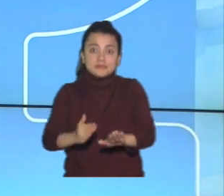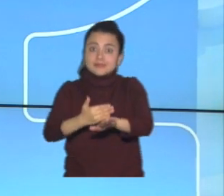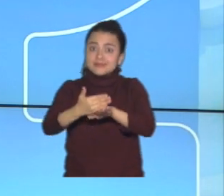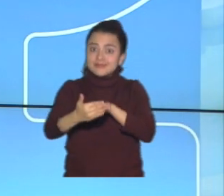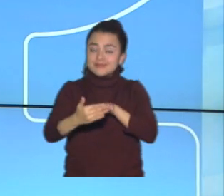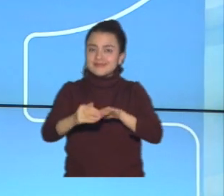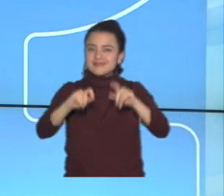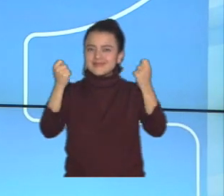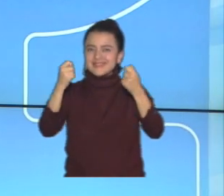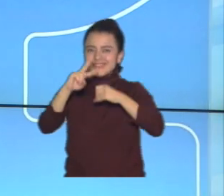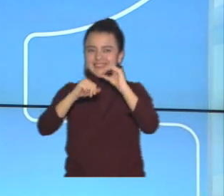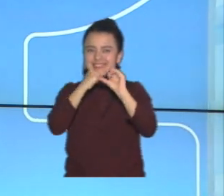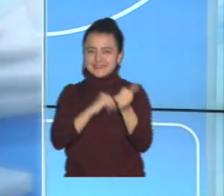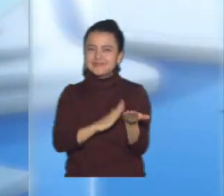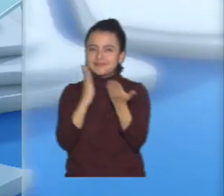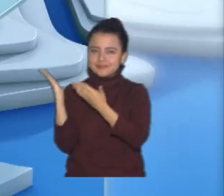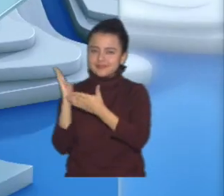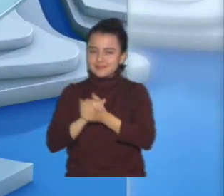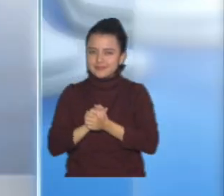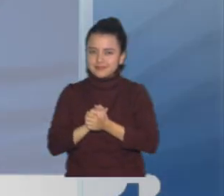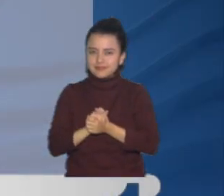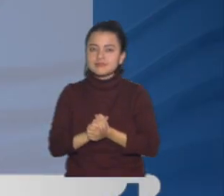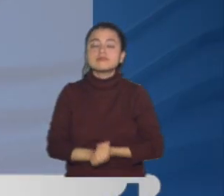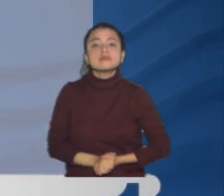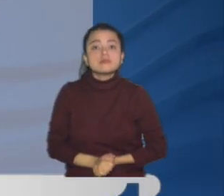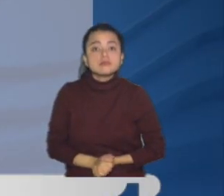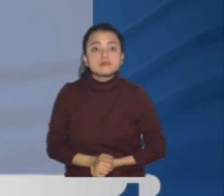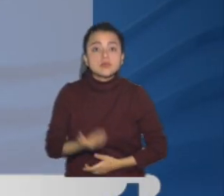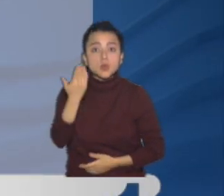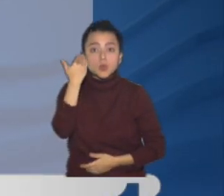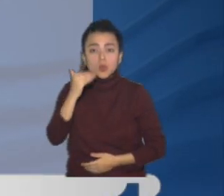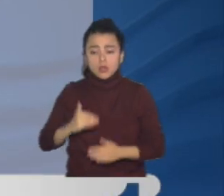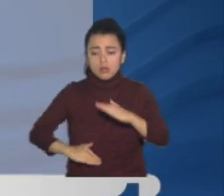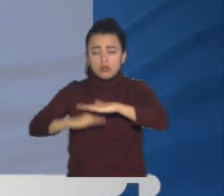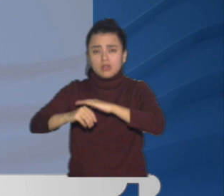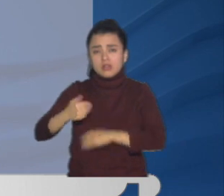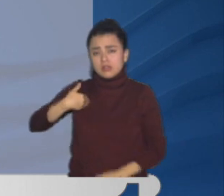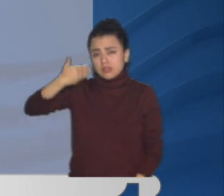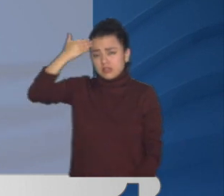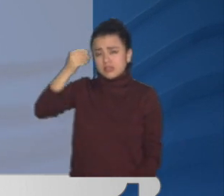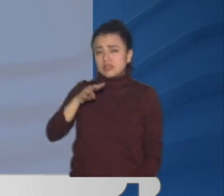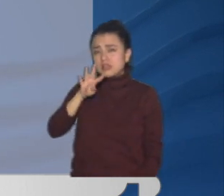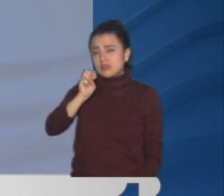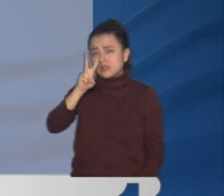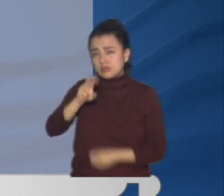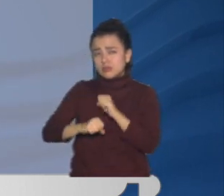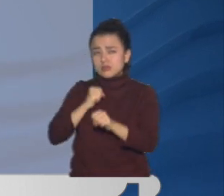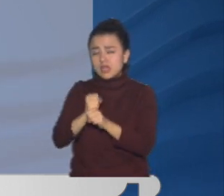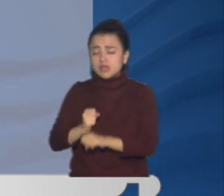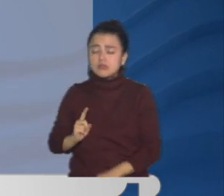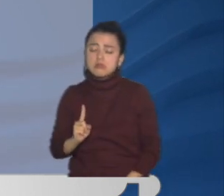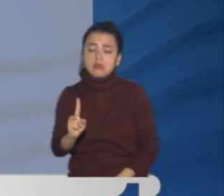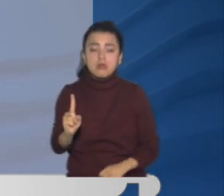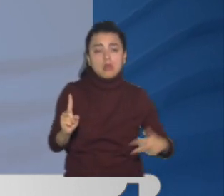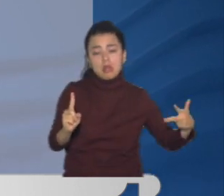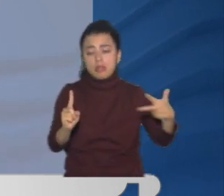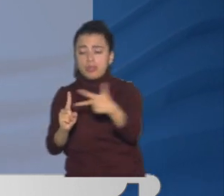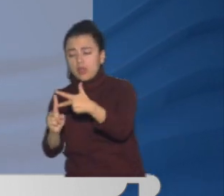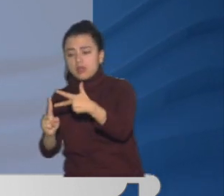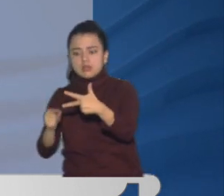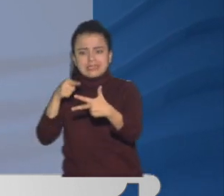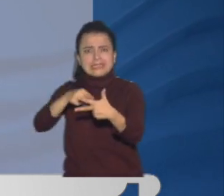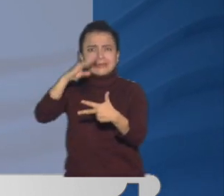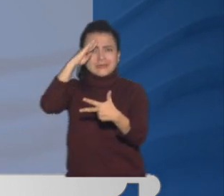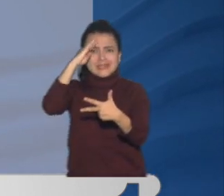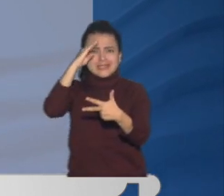1 CMI y al regresar, espere. Mujer de 92 años fue arrollada por policía en el Atlántico. Ya